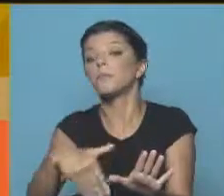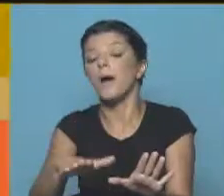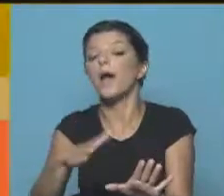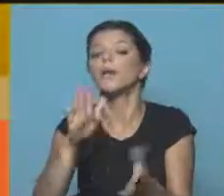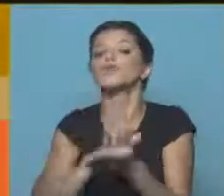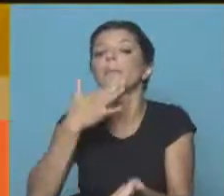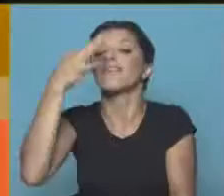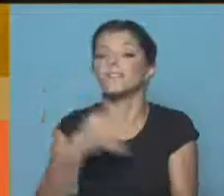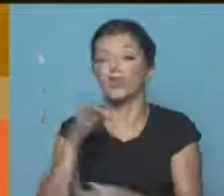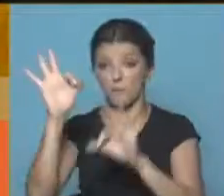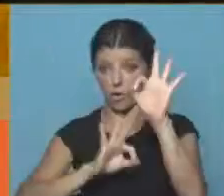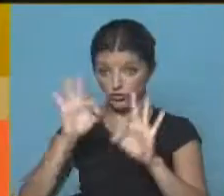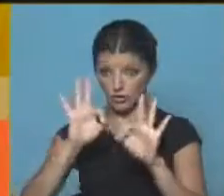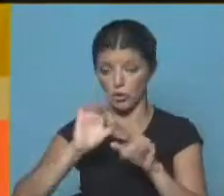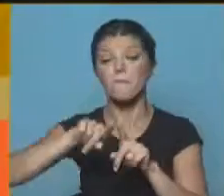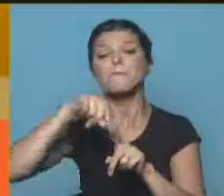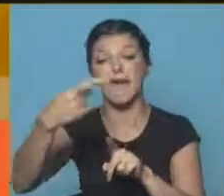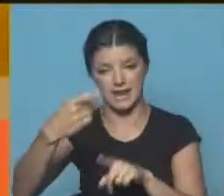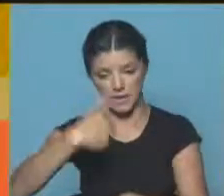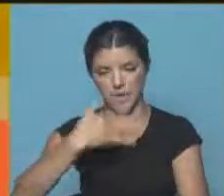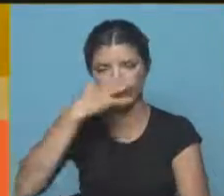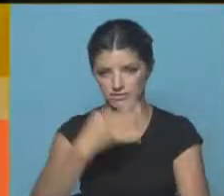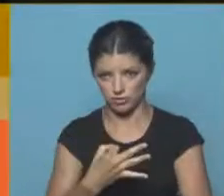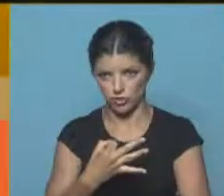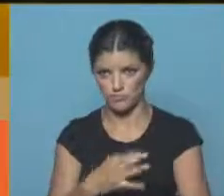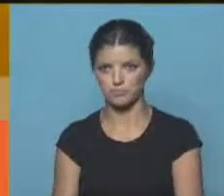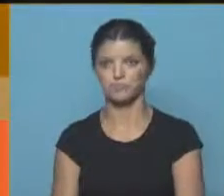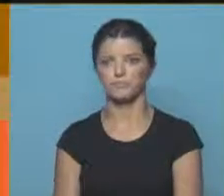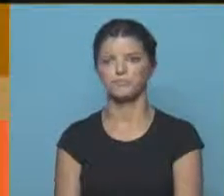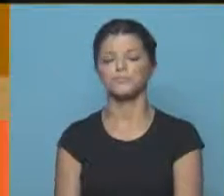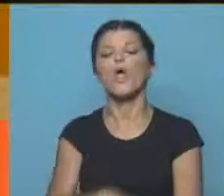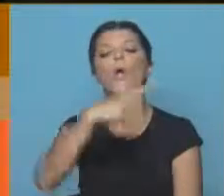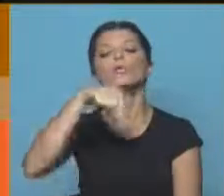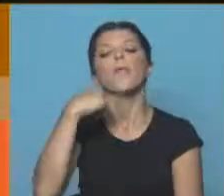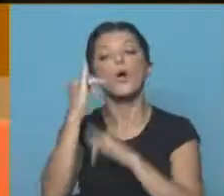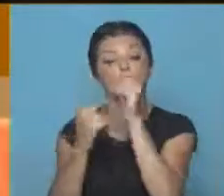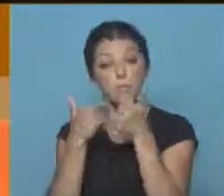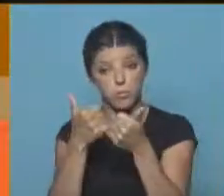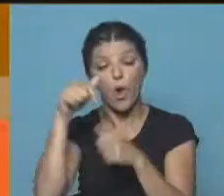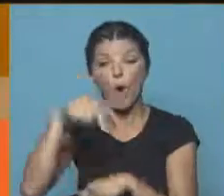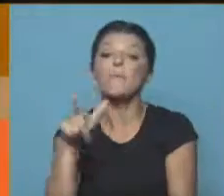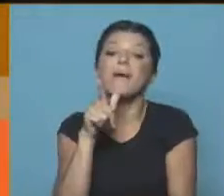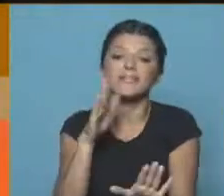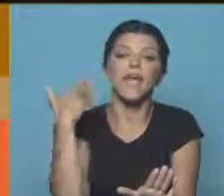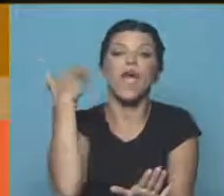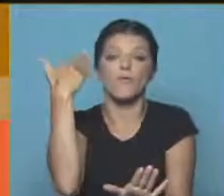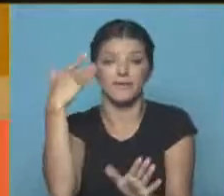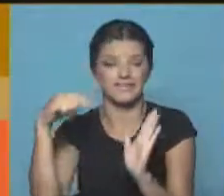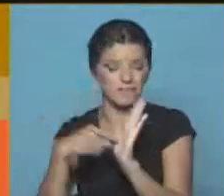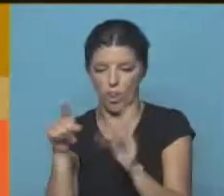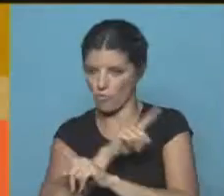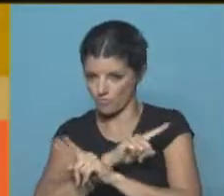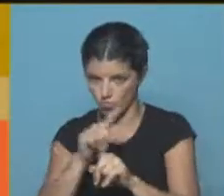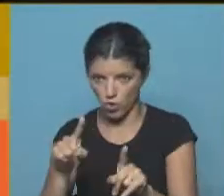torno a este proyecto recién en el día de mañana. Como bien señalaban, había la posibilidad en el día de hoy de ofrecer una conferencia de prensa. Esto no se pudo